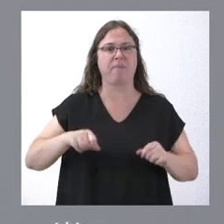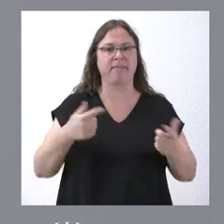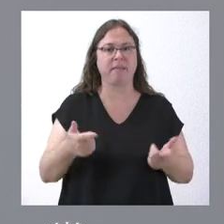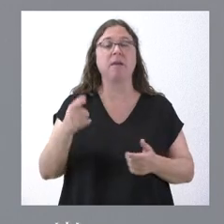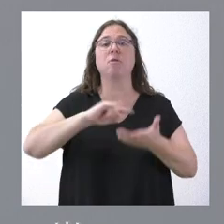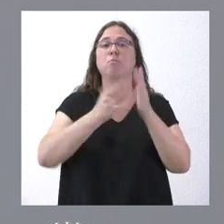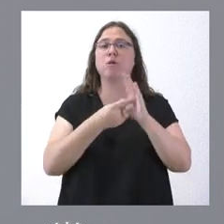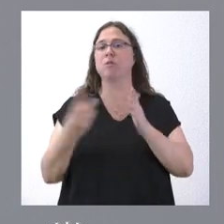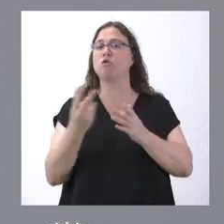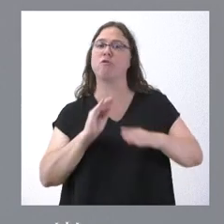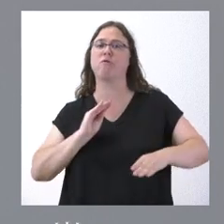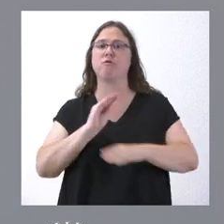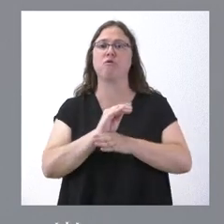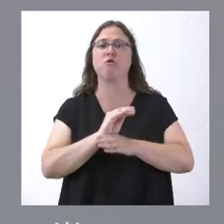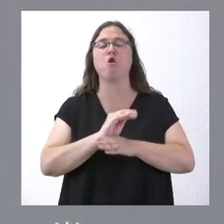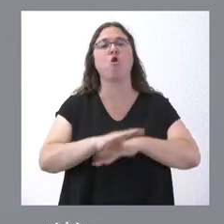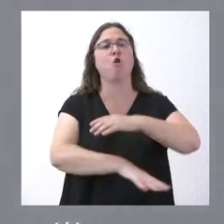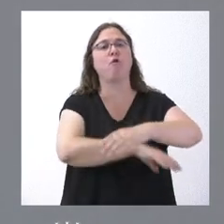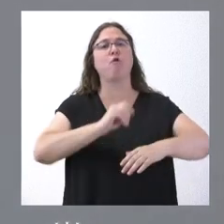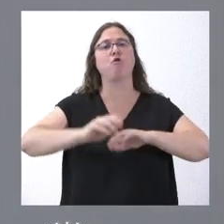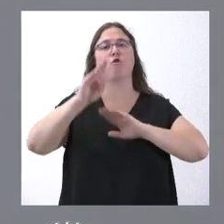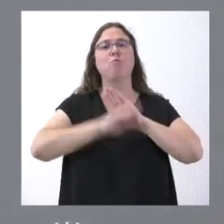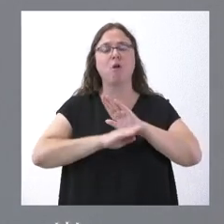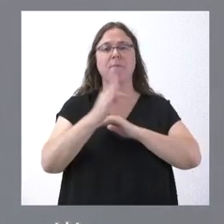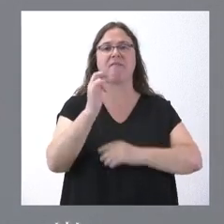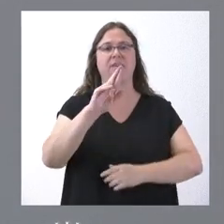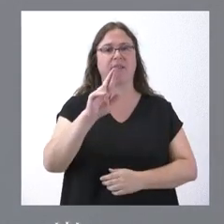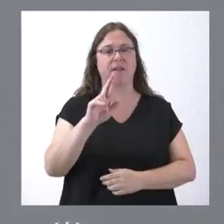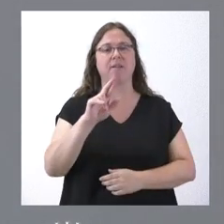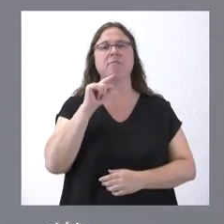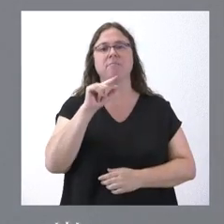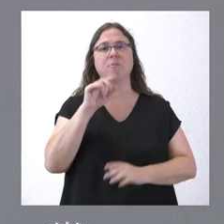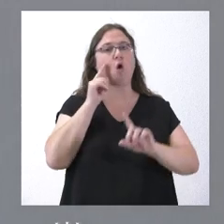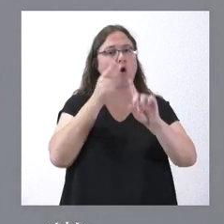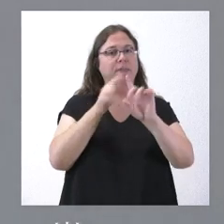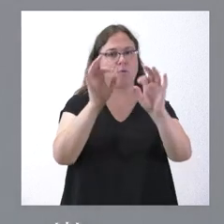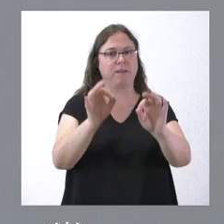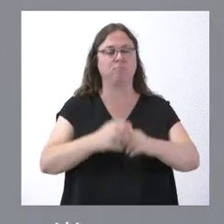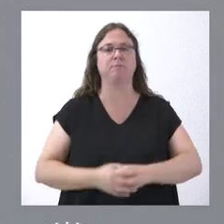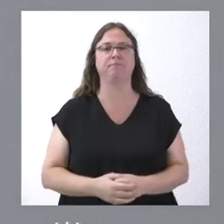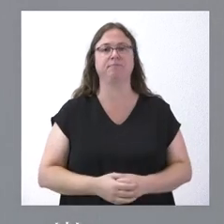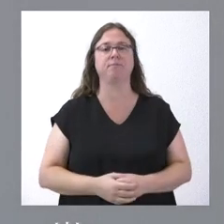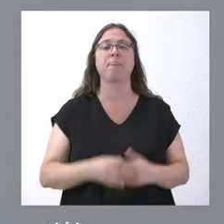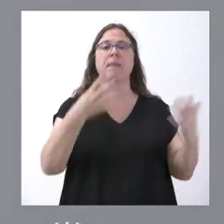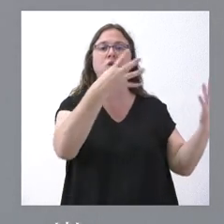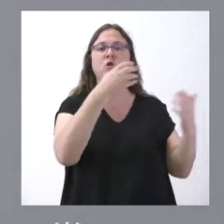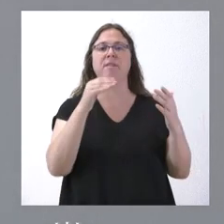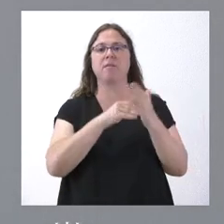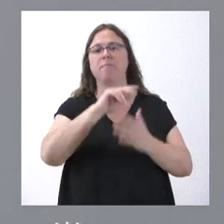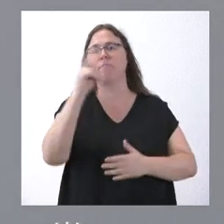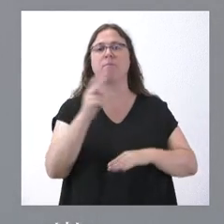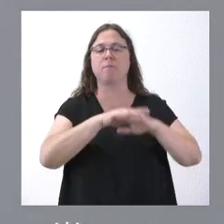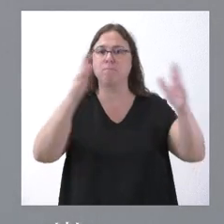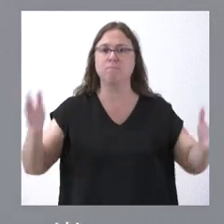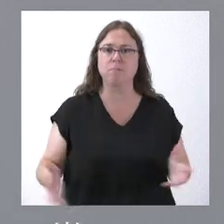están financiados con los fondos del programa operativo FEDER, que tiene este objetivo. 900.000 euros para impulsar